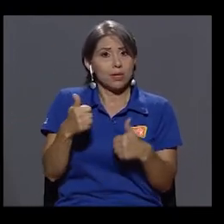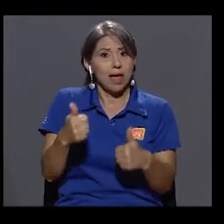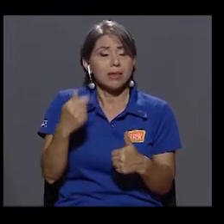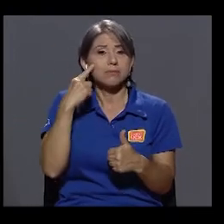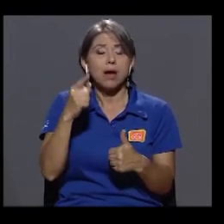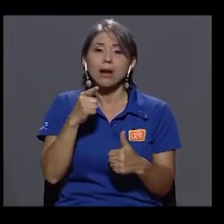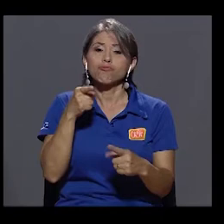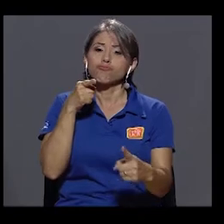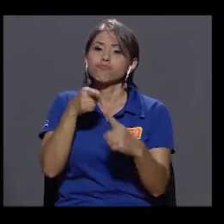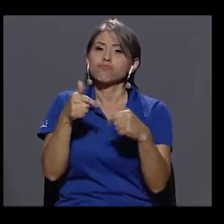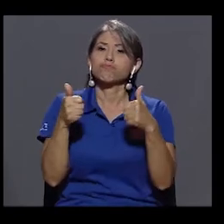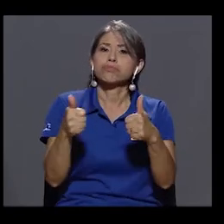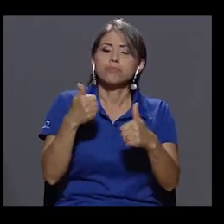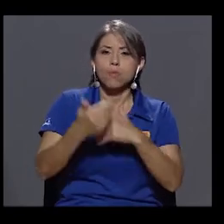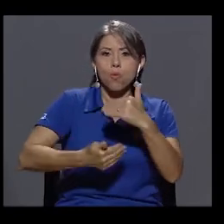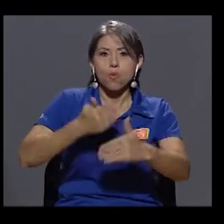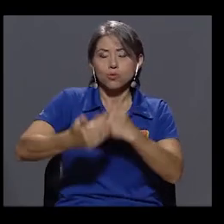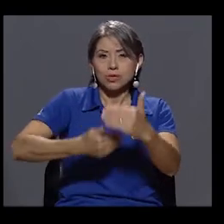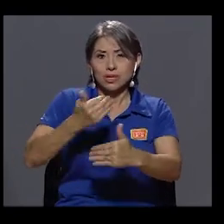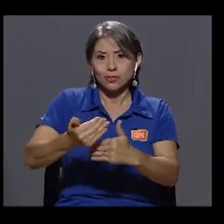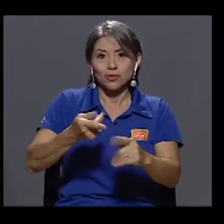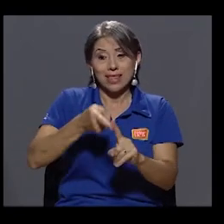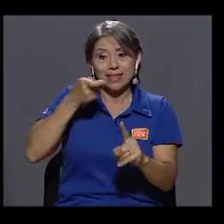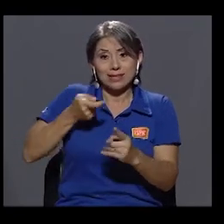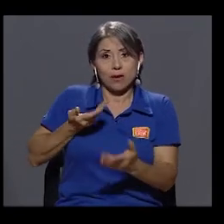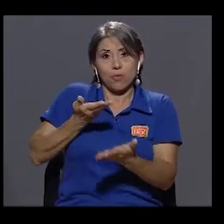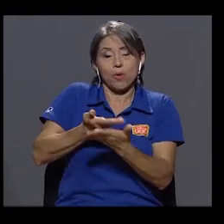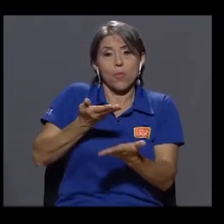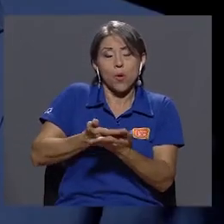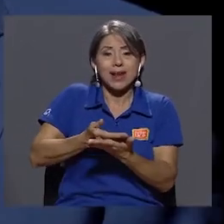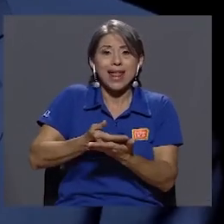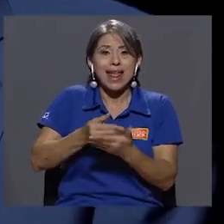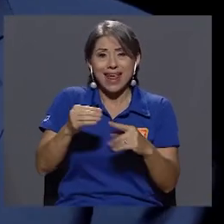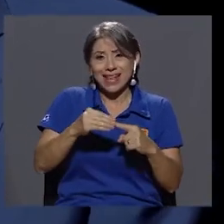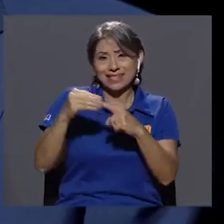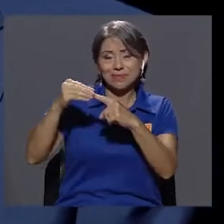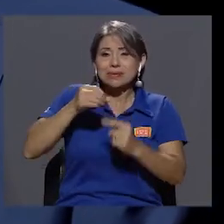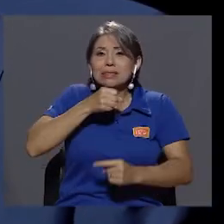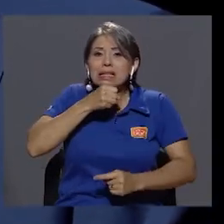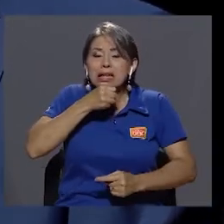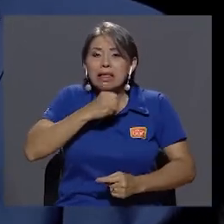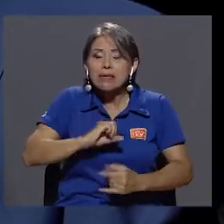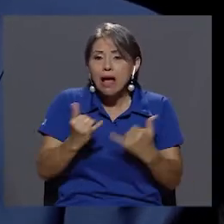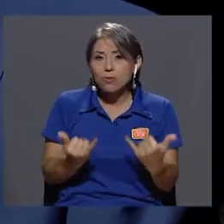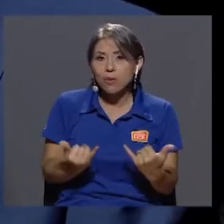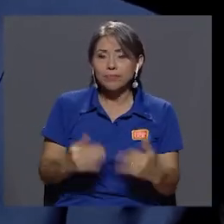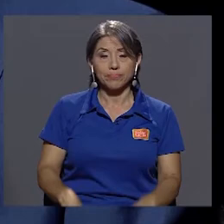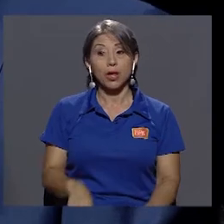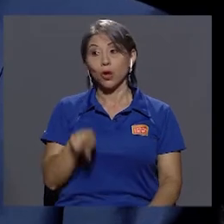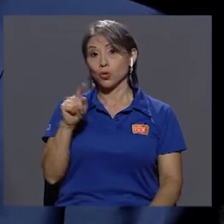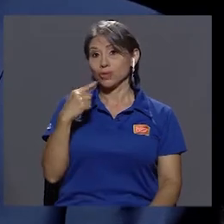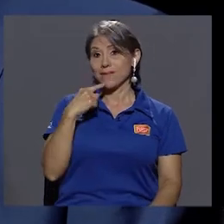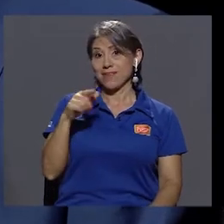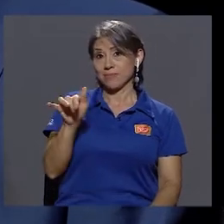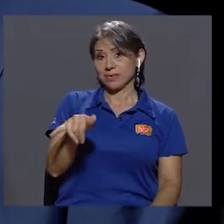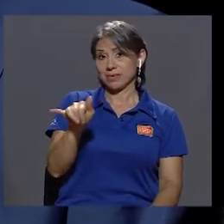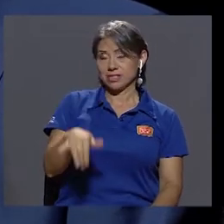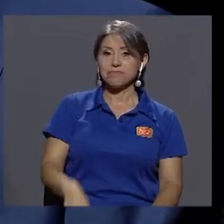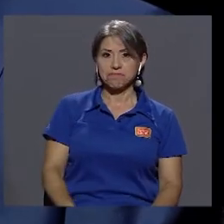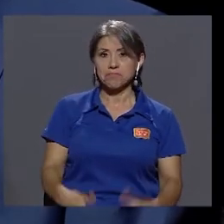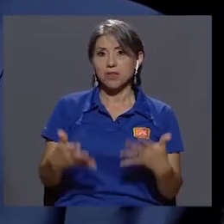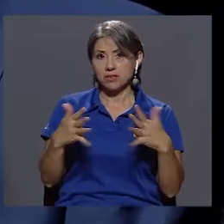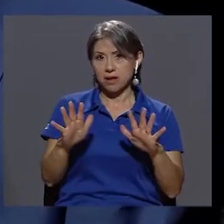puerto estos procesos desde lo que propone la geriatría actual no es eso que éste afirma es así